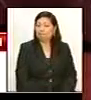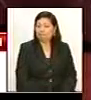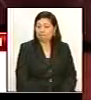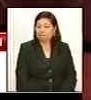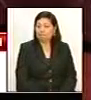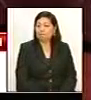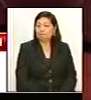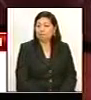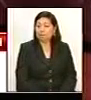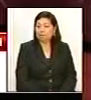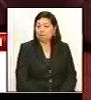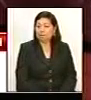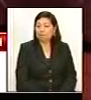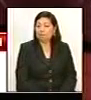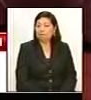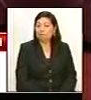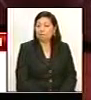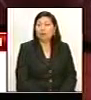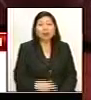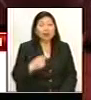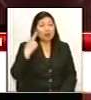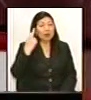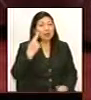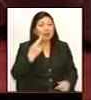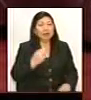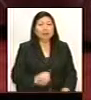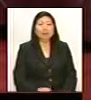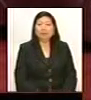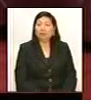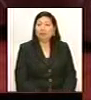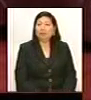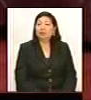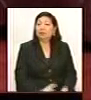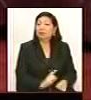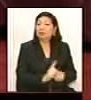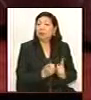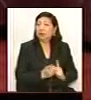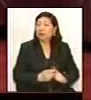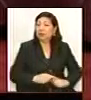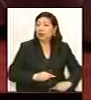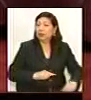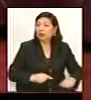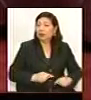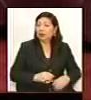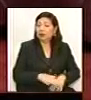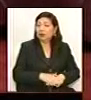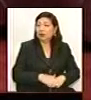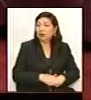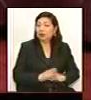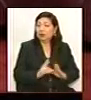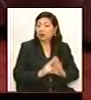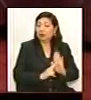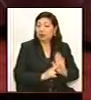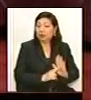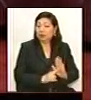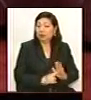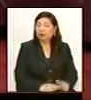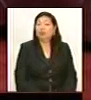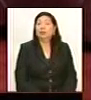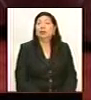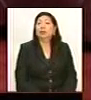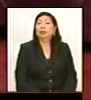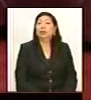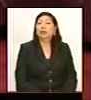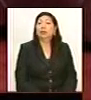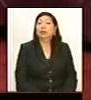Bien, explique usted las razones por las cuales fue cambiado el jefe de la Oficina de Administración de la Red Prestacional Rehabilitativa,